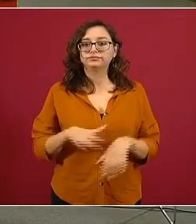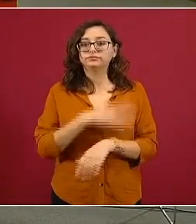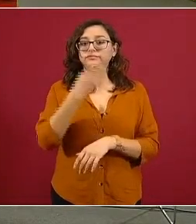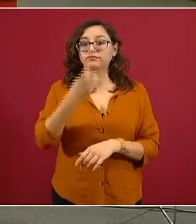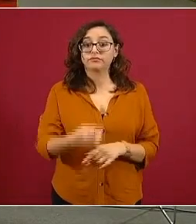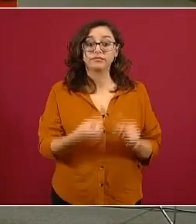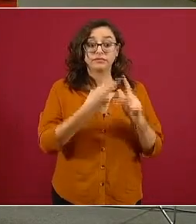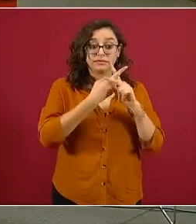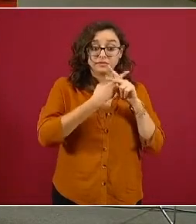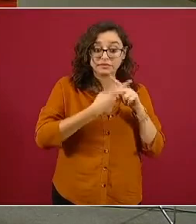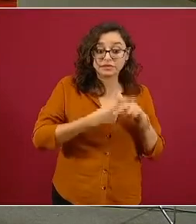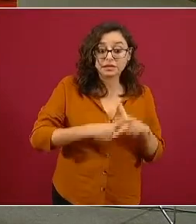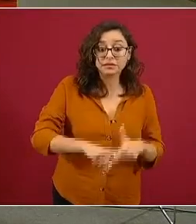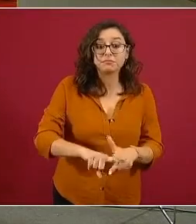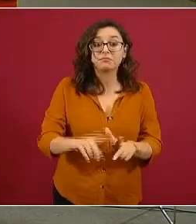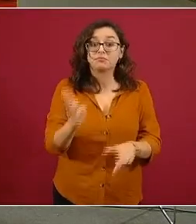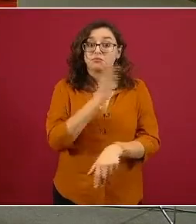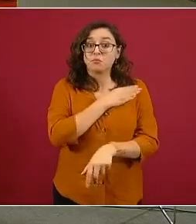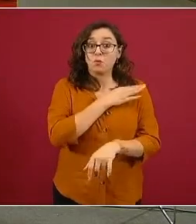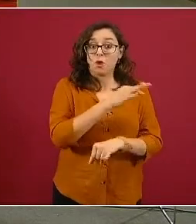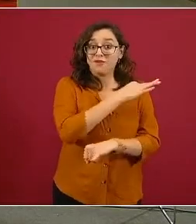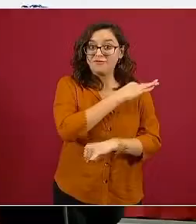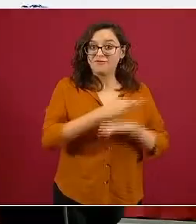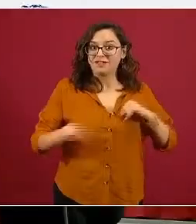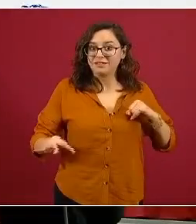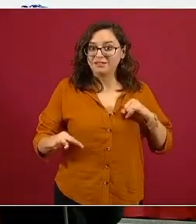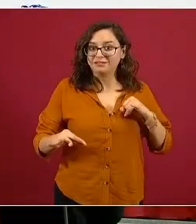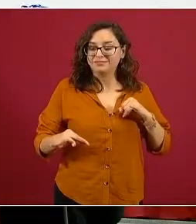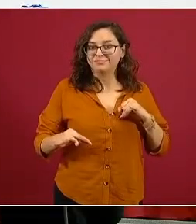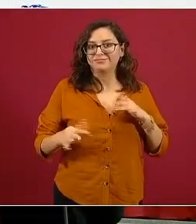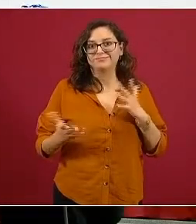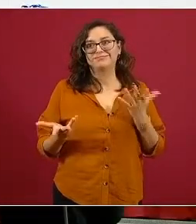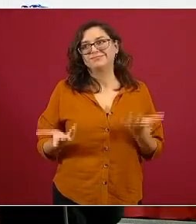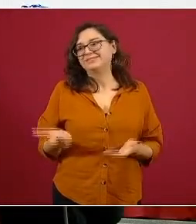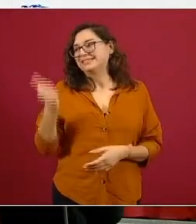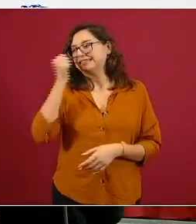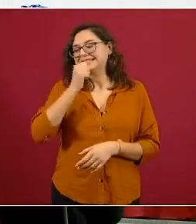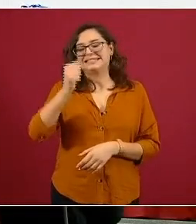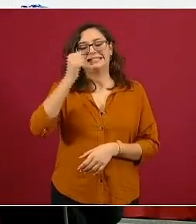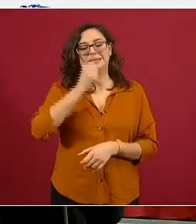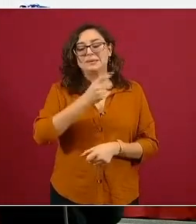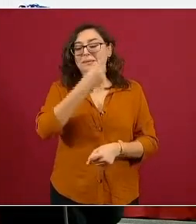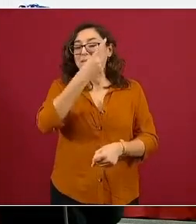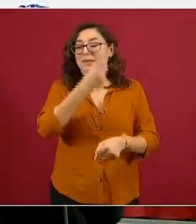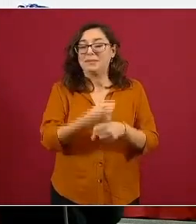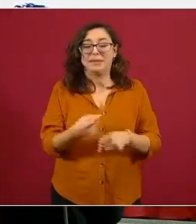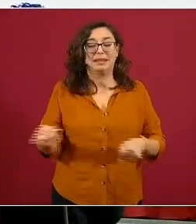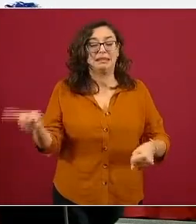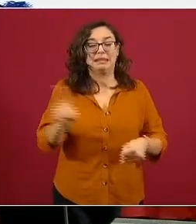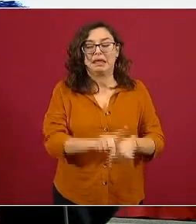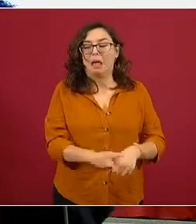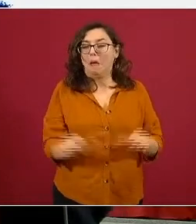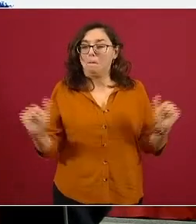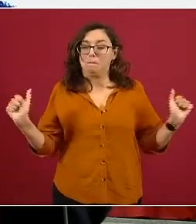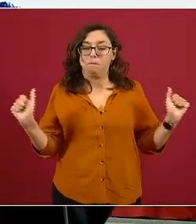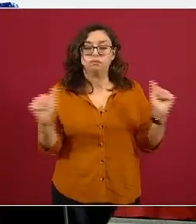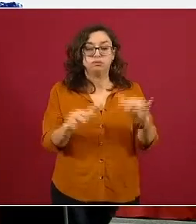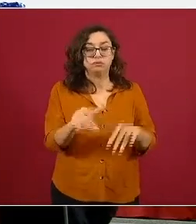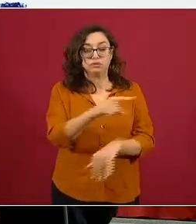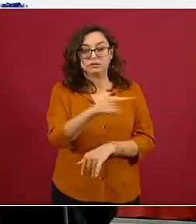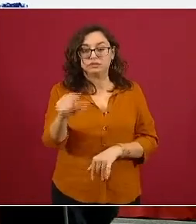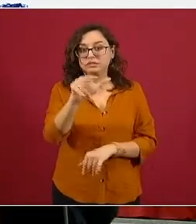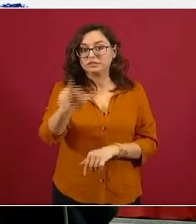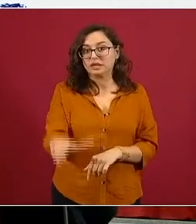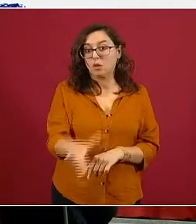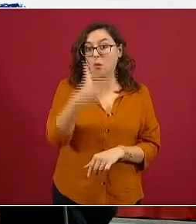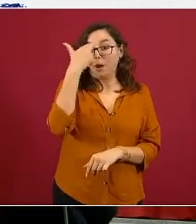Fin. Recordarán ustedes estas imágenes del primer minuto del viernes en la madrugada, en donde la gente se amontonaba fuera